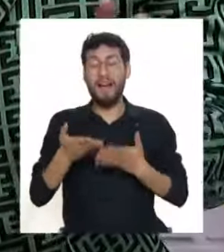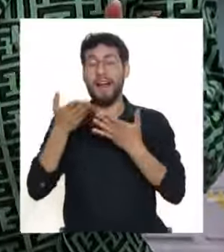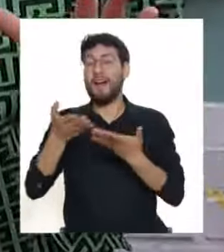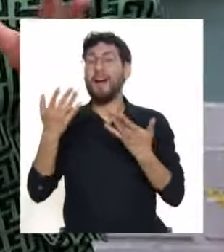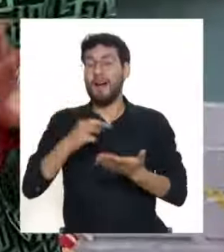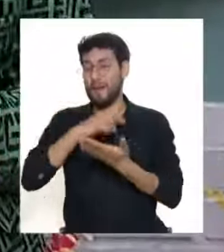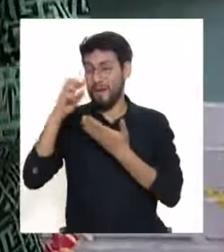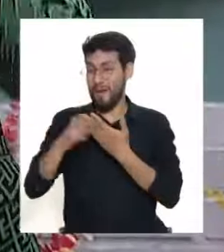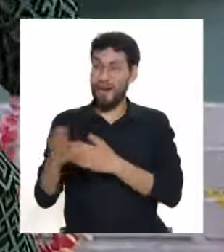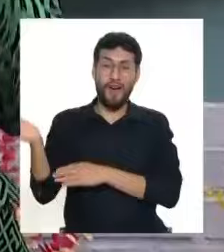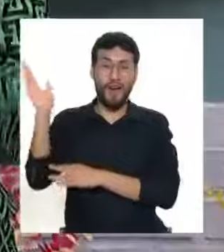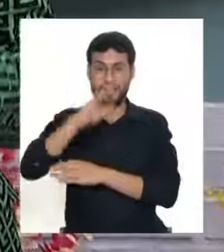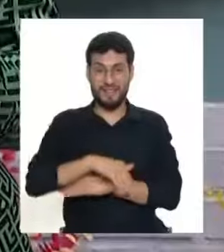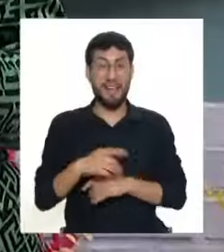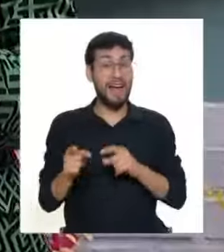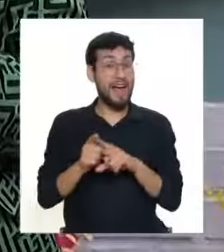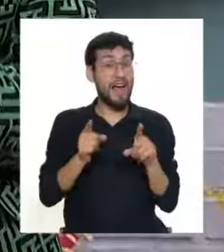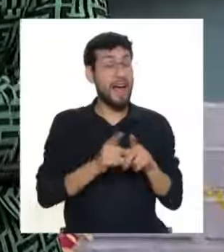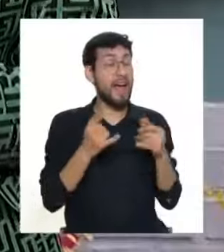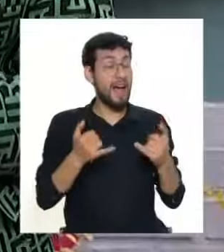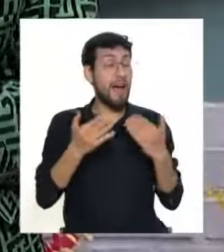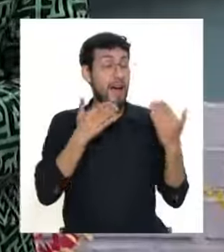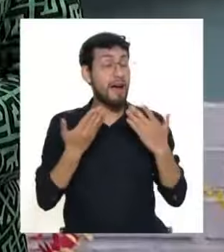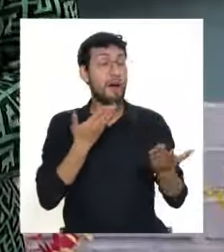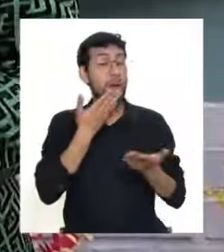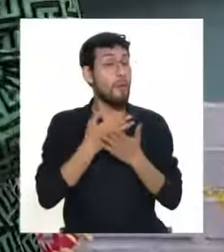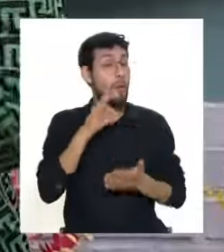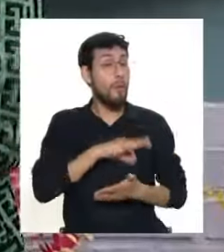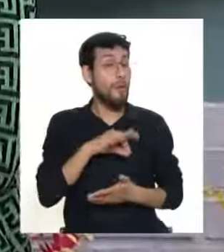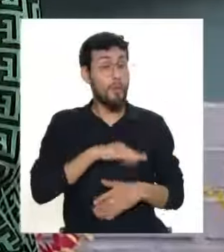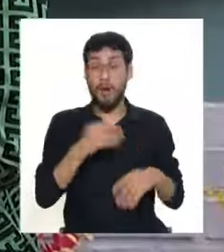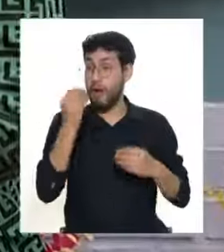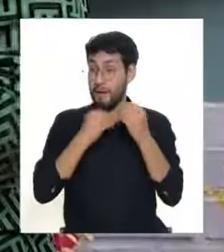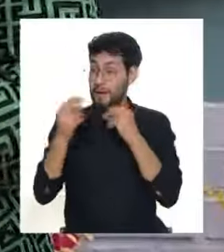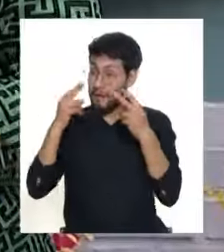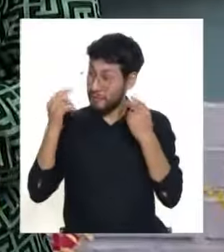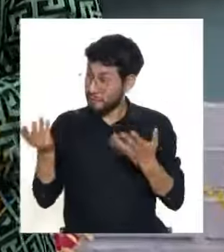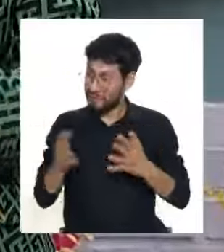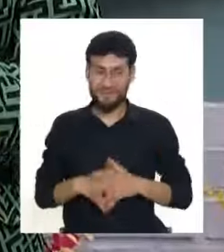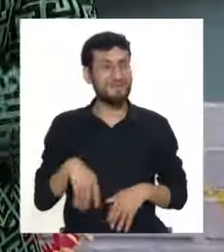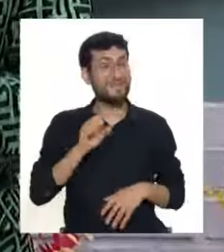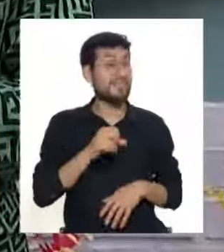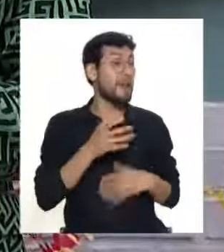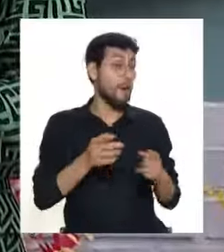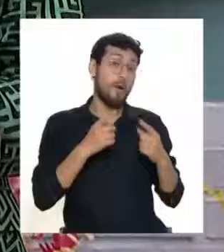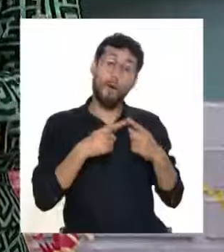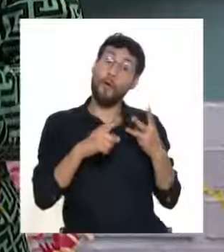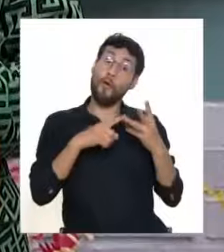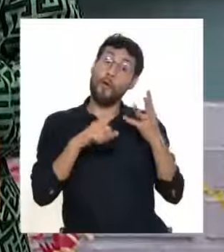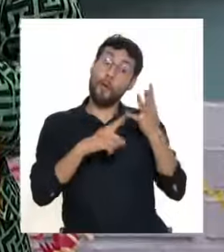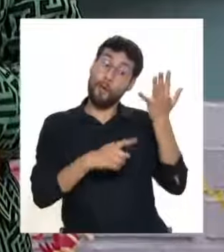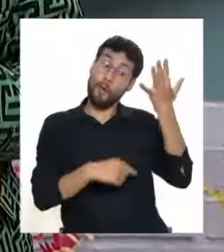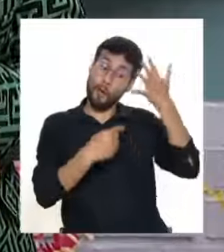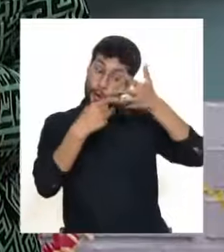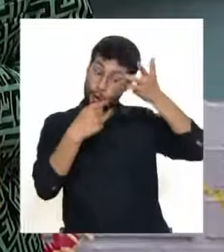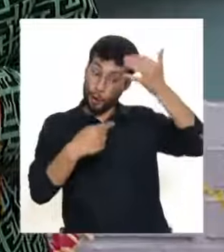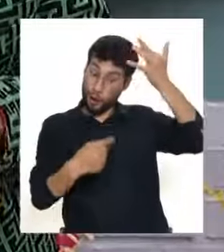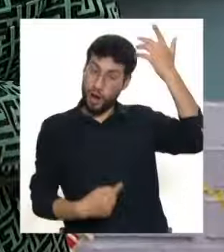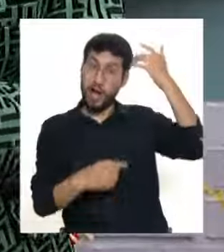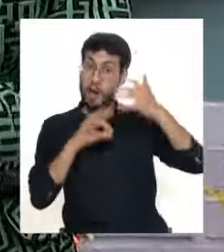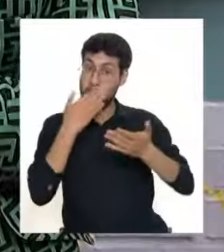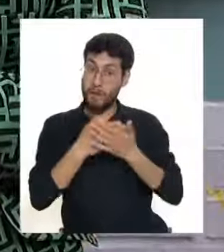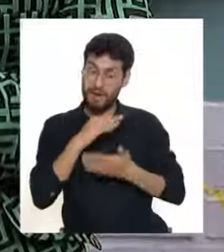todo el programa. Y también queríamos hablar de los beneficios de los alimentos de la selva, Uchi. Sí, que son numerosos, son un montón.